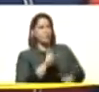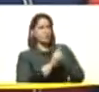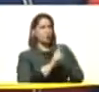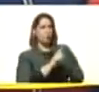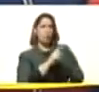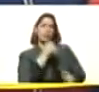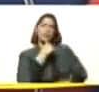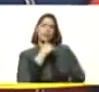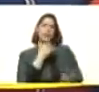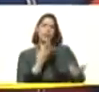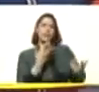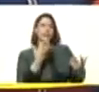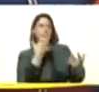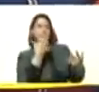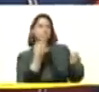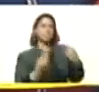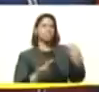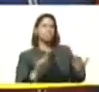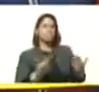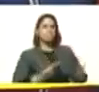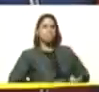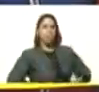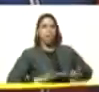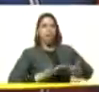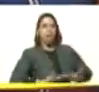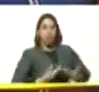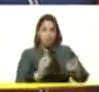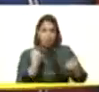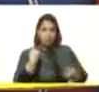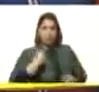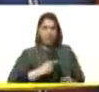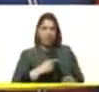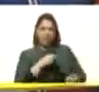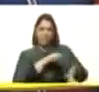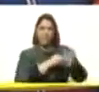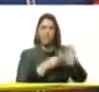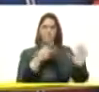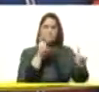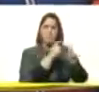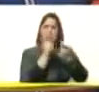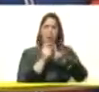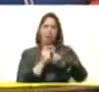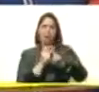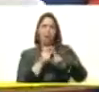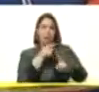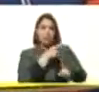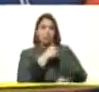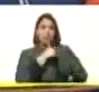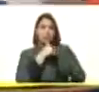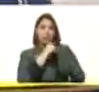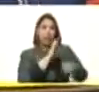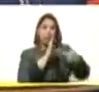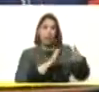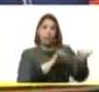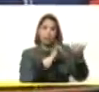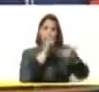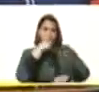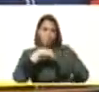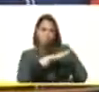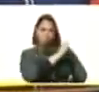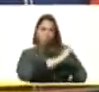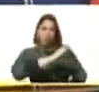el sentido pesado que tiene esta expresión. Ha sido una resistencia con las características propias de un pueblo